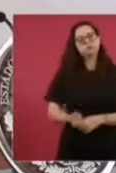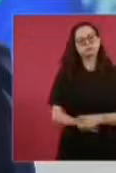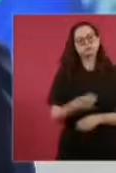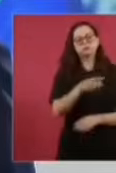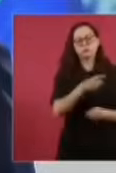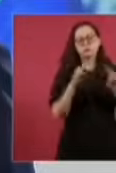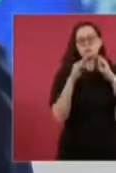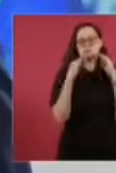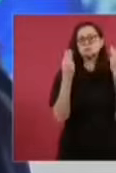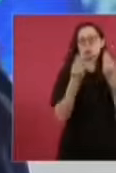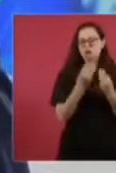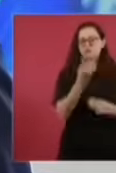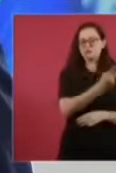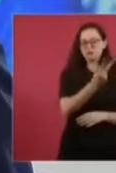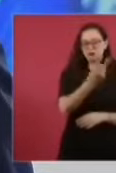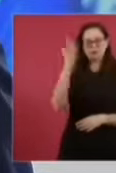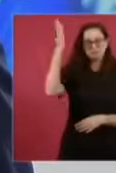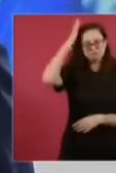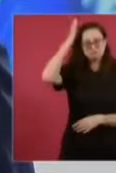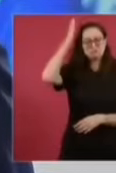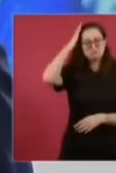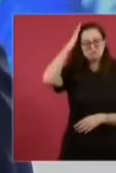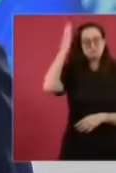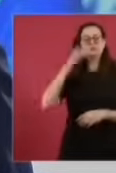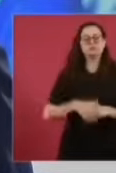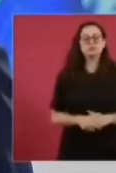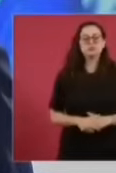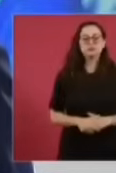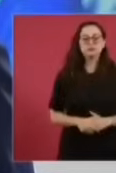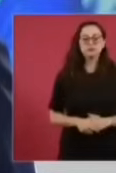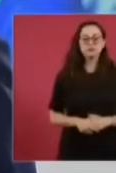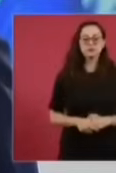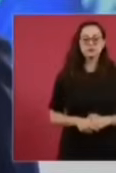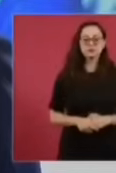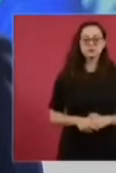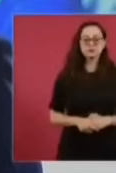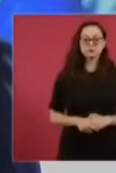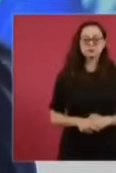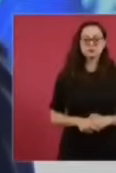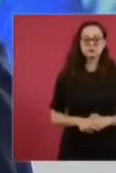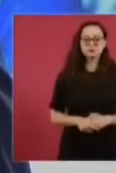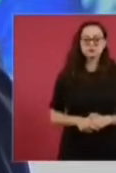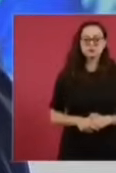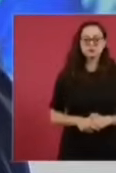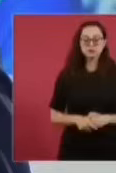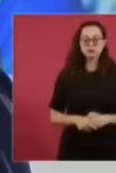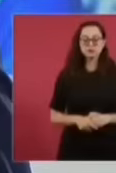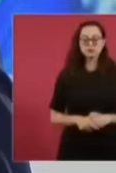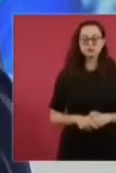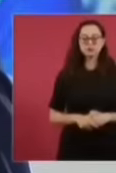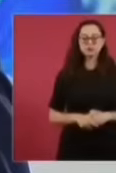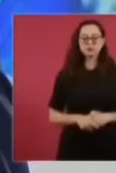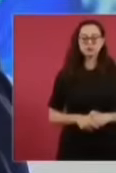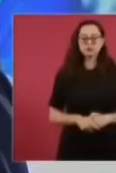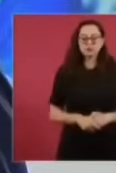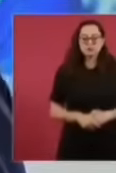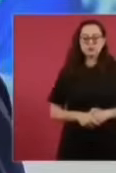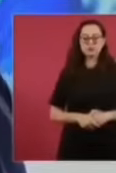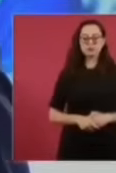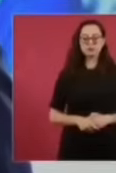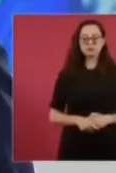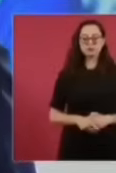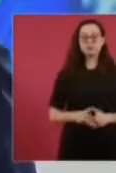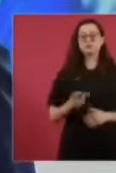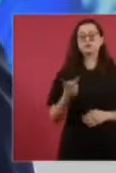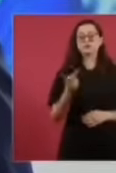esta organización delictiva del cártel de Sinaloa. También se comentó que estaban